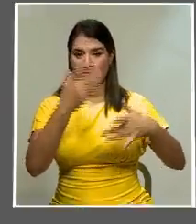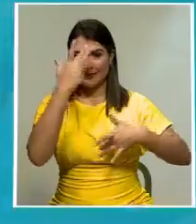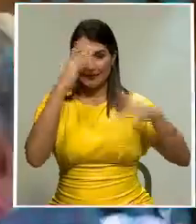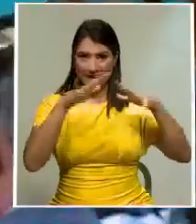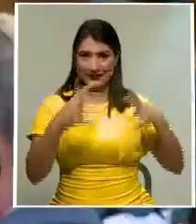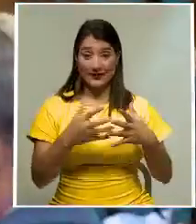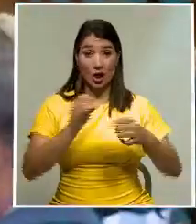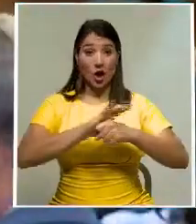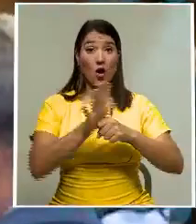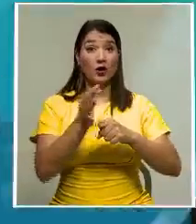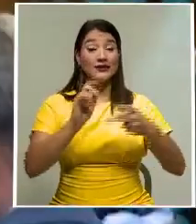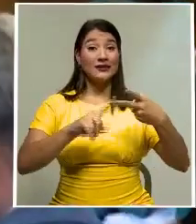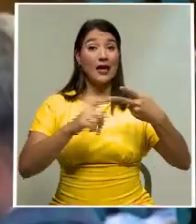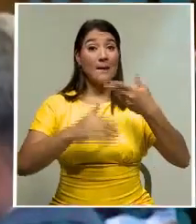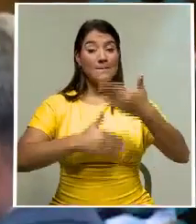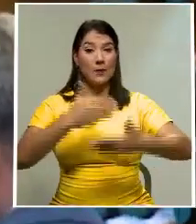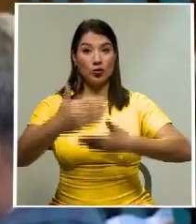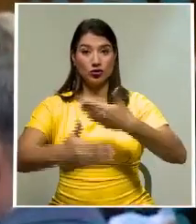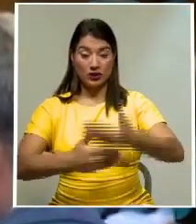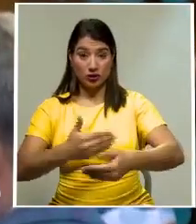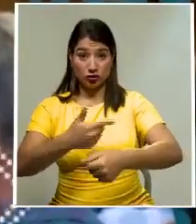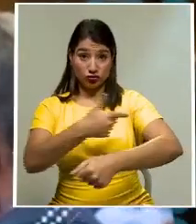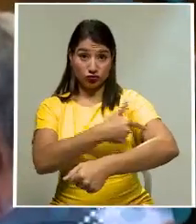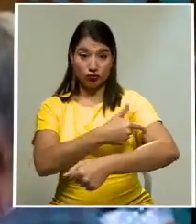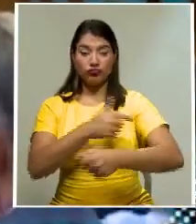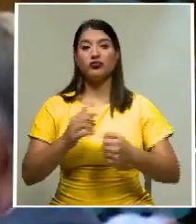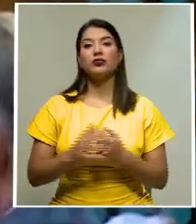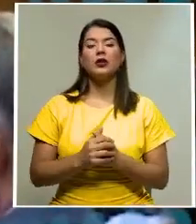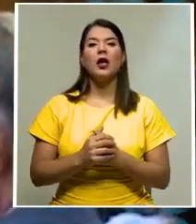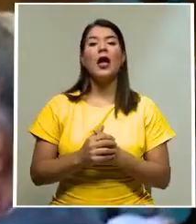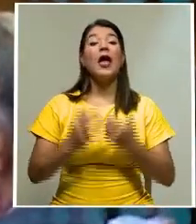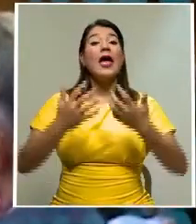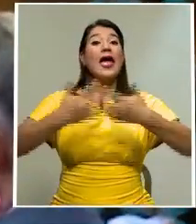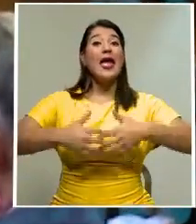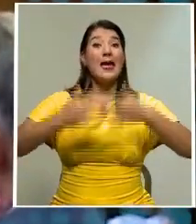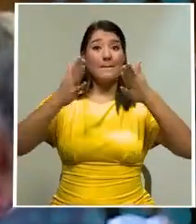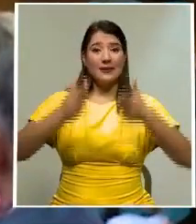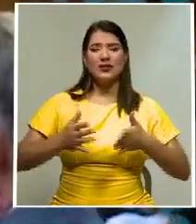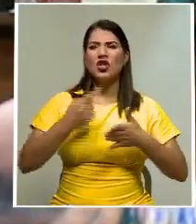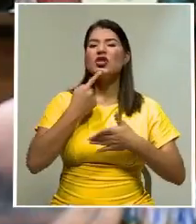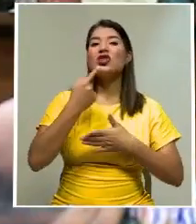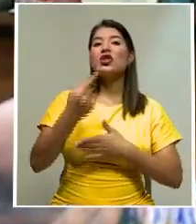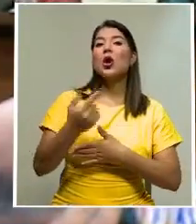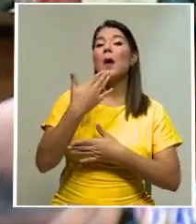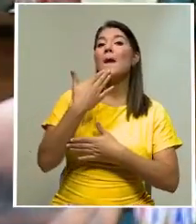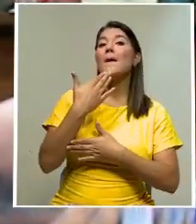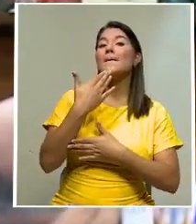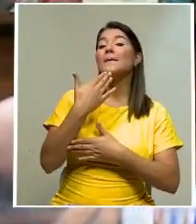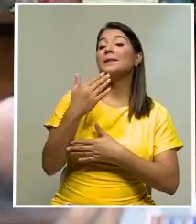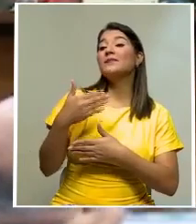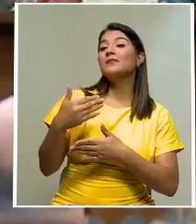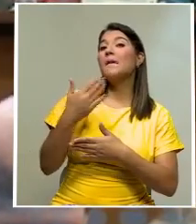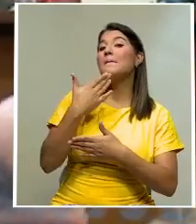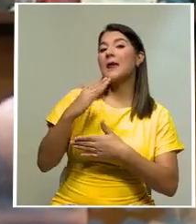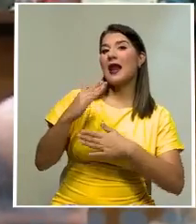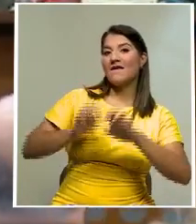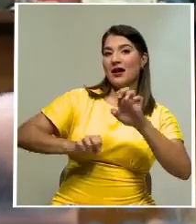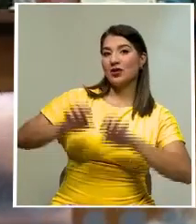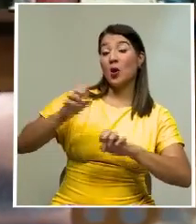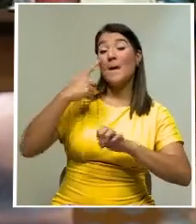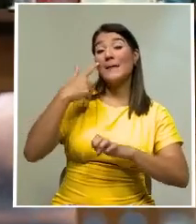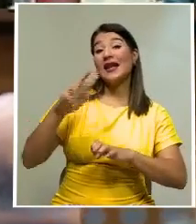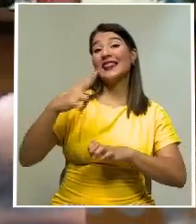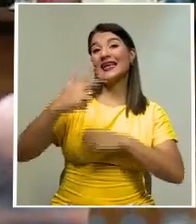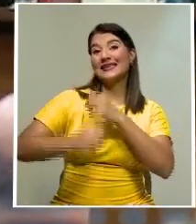vacunación. Los empresarios dieron mala calificación al tercer año de gobierno de Carlos Alvarado. Los